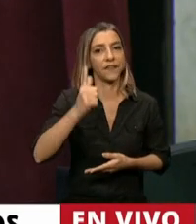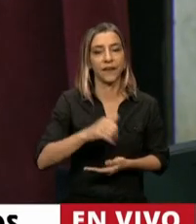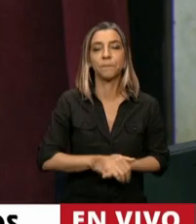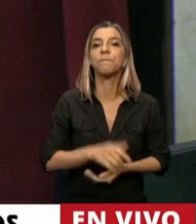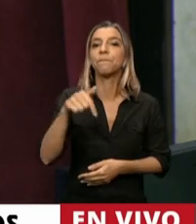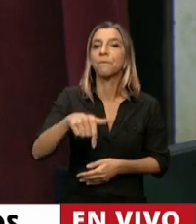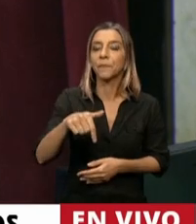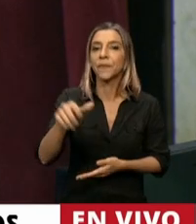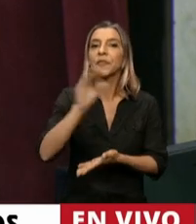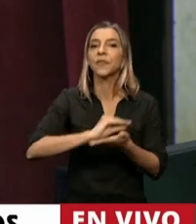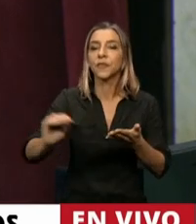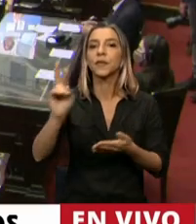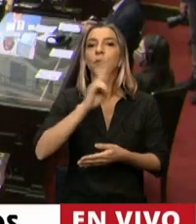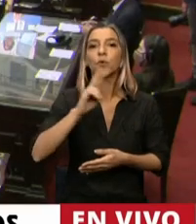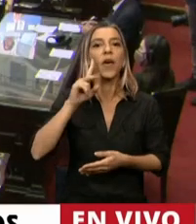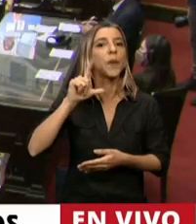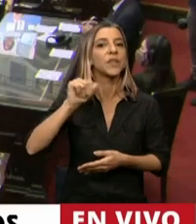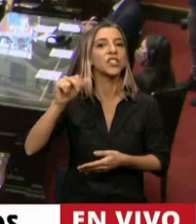Martínez Villada, Leonor.